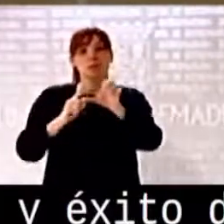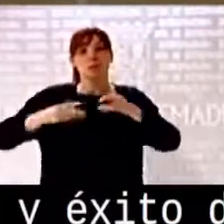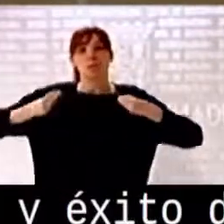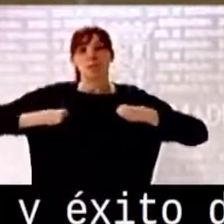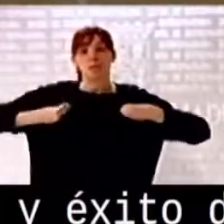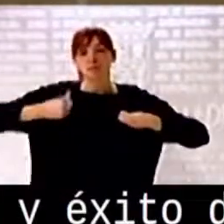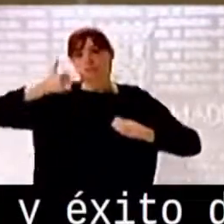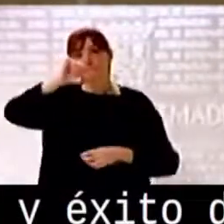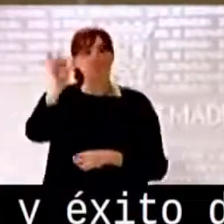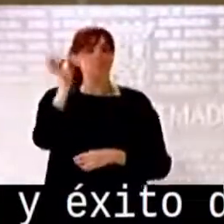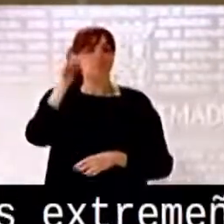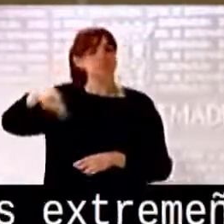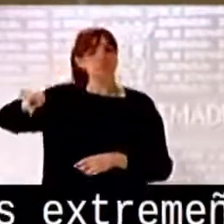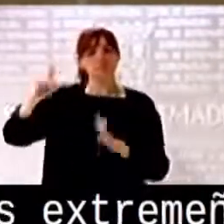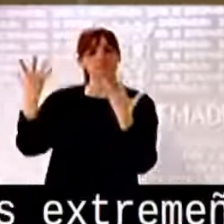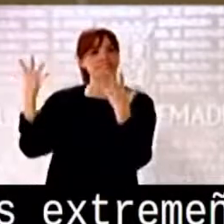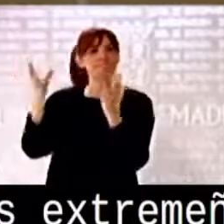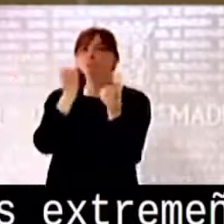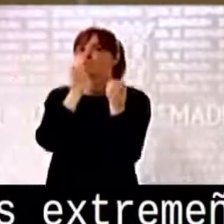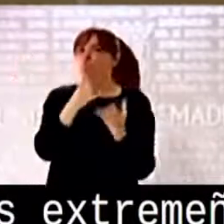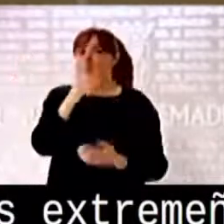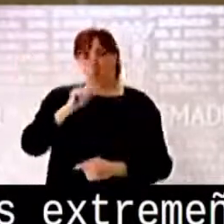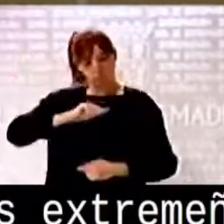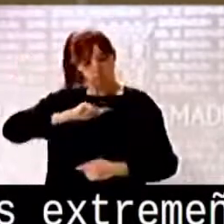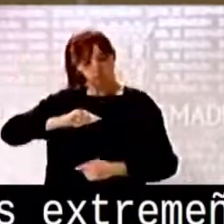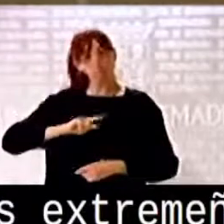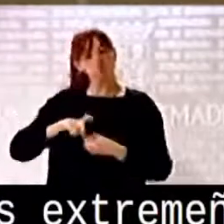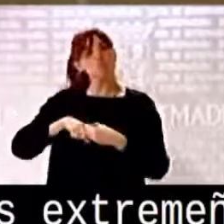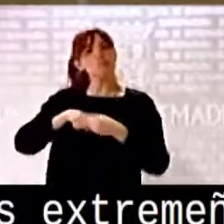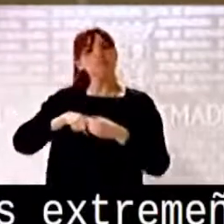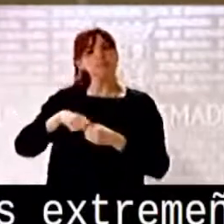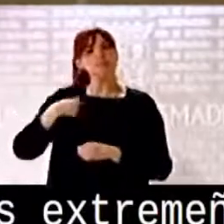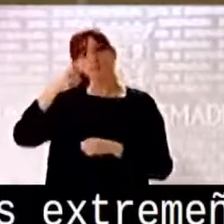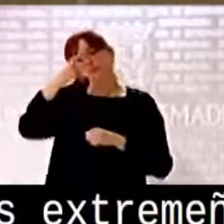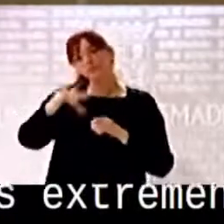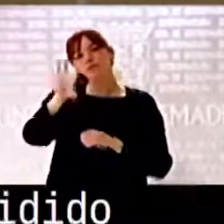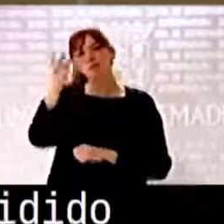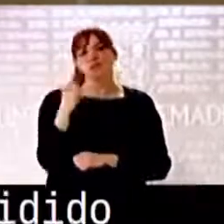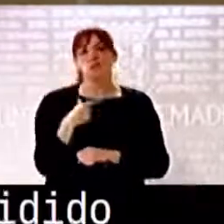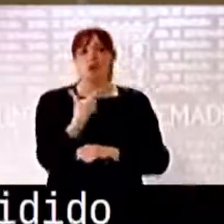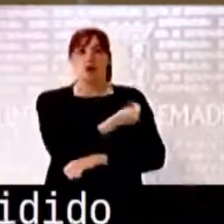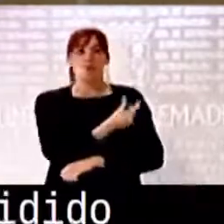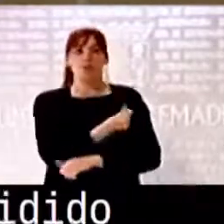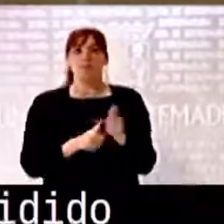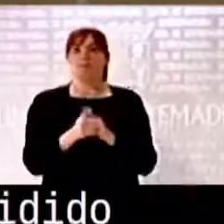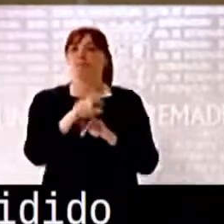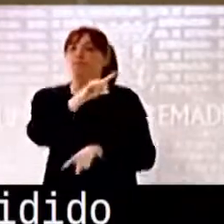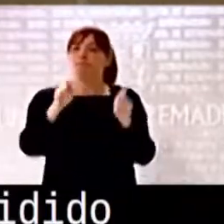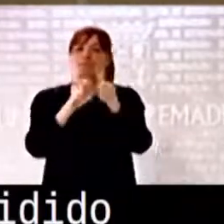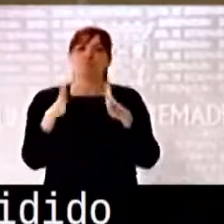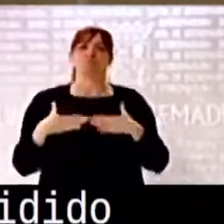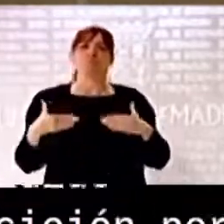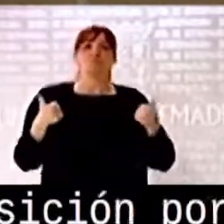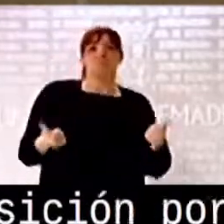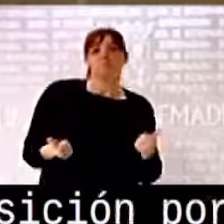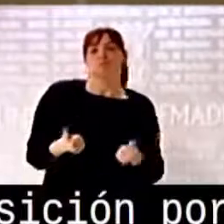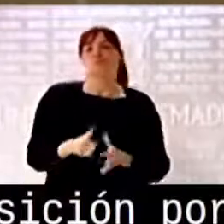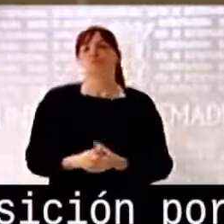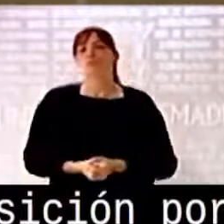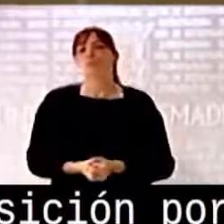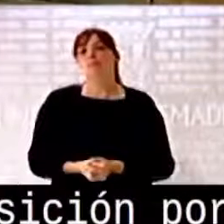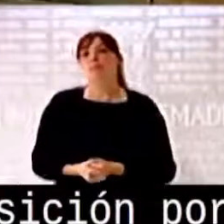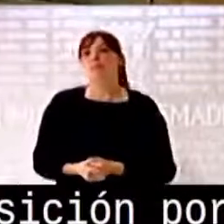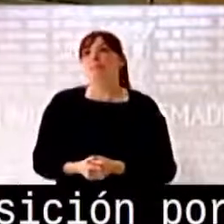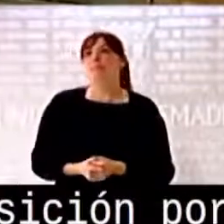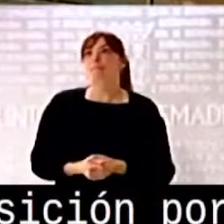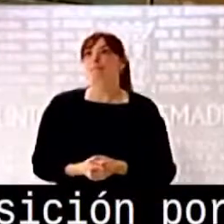y de todas las extremeñas porque de manera solidaria han decidido vacunarse. Me pongo a vuestra disposición por si hay alguna pregunta.